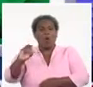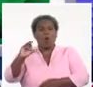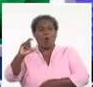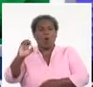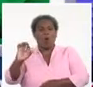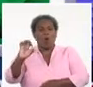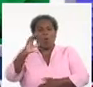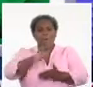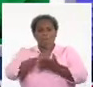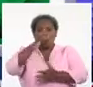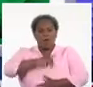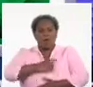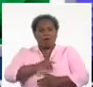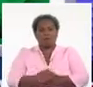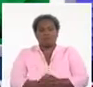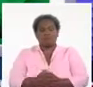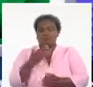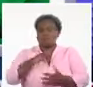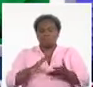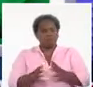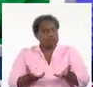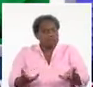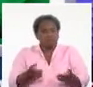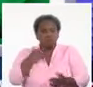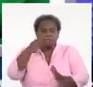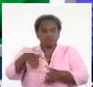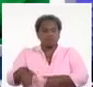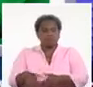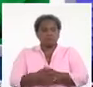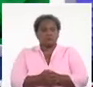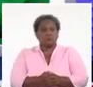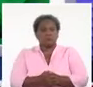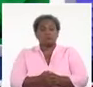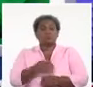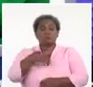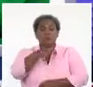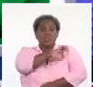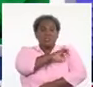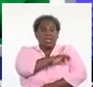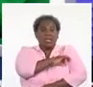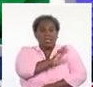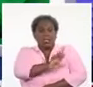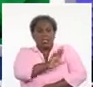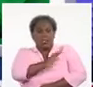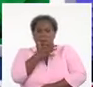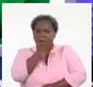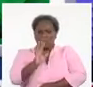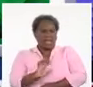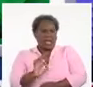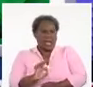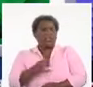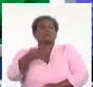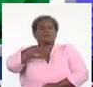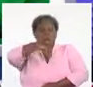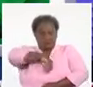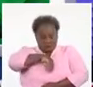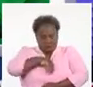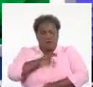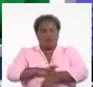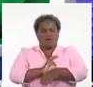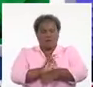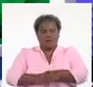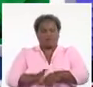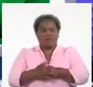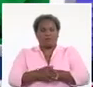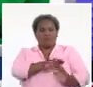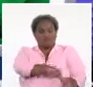tampoco nada complejo, que inicialmente estuvo asintomática en el momento del diagnóstico. Fallece